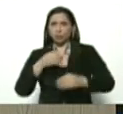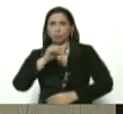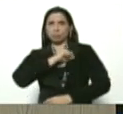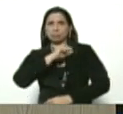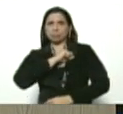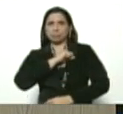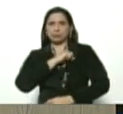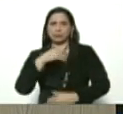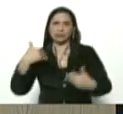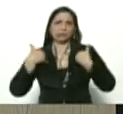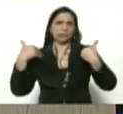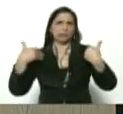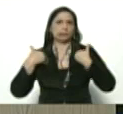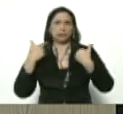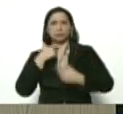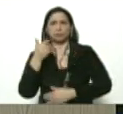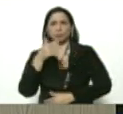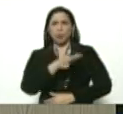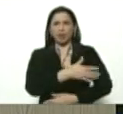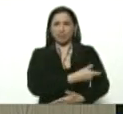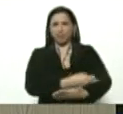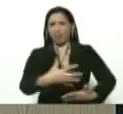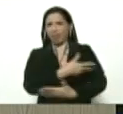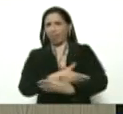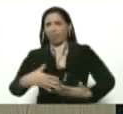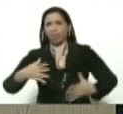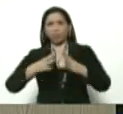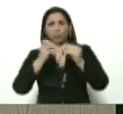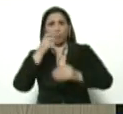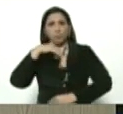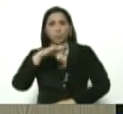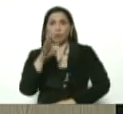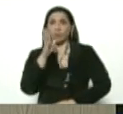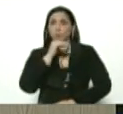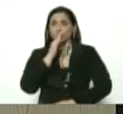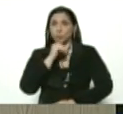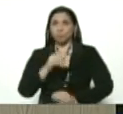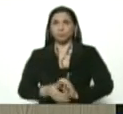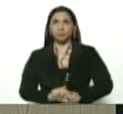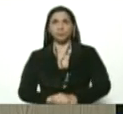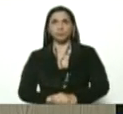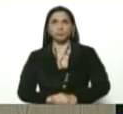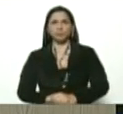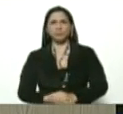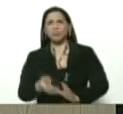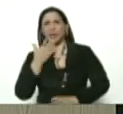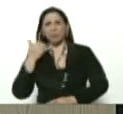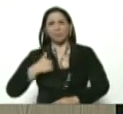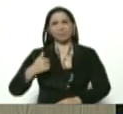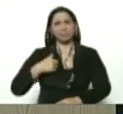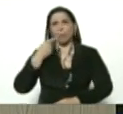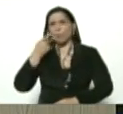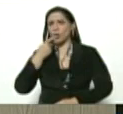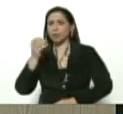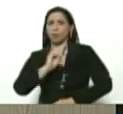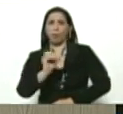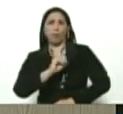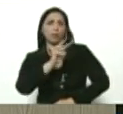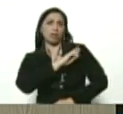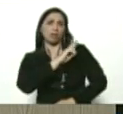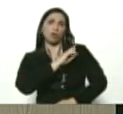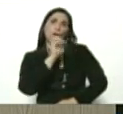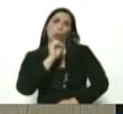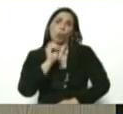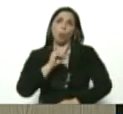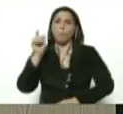baños de sangre muertes para toda la población no hubiera difuminado ni por toda política ni por religión ni